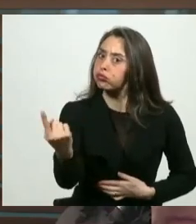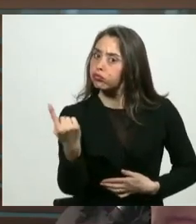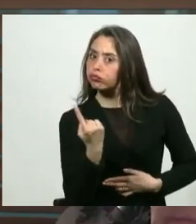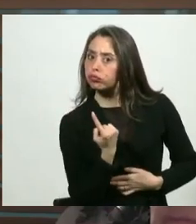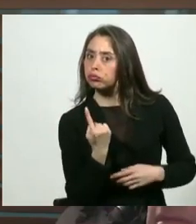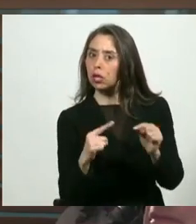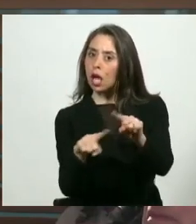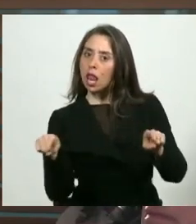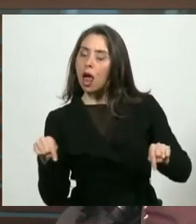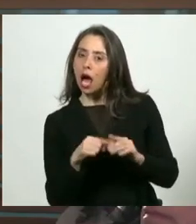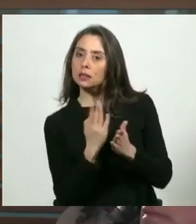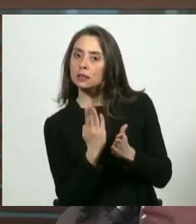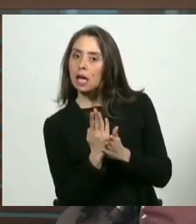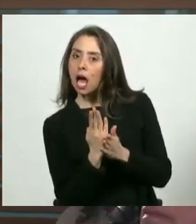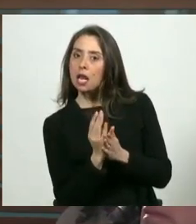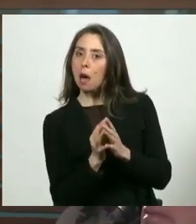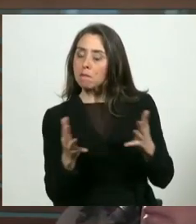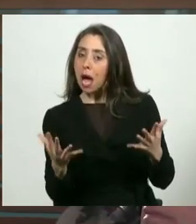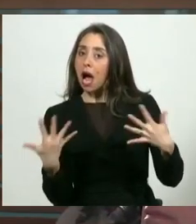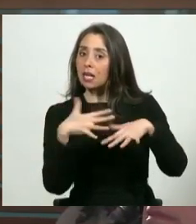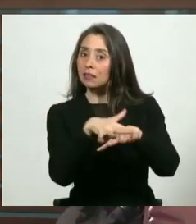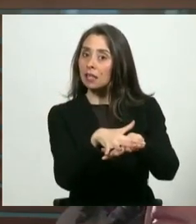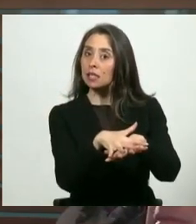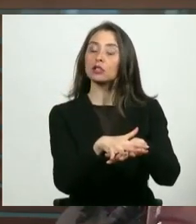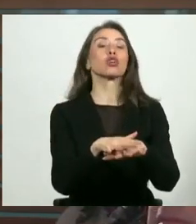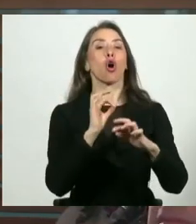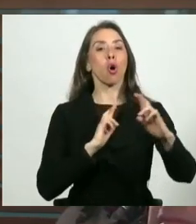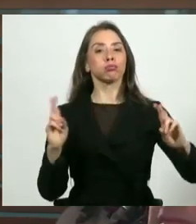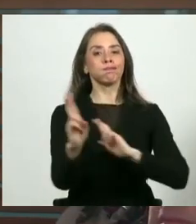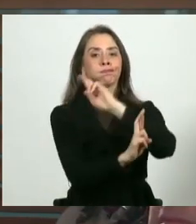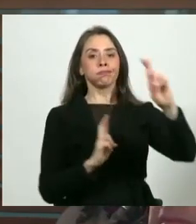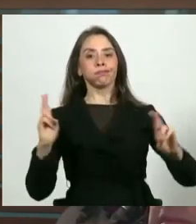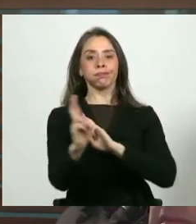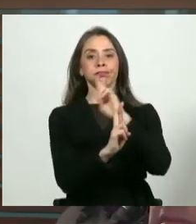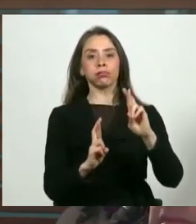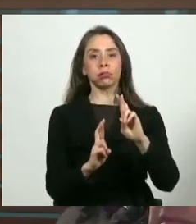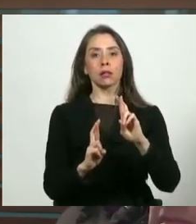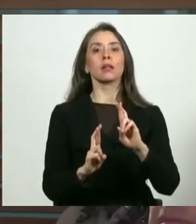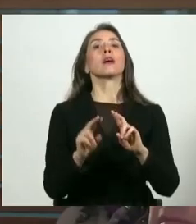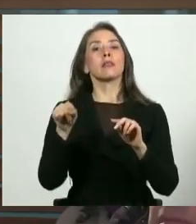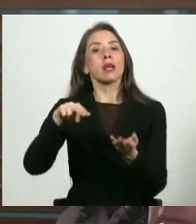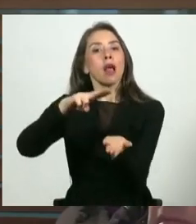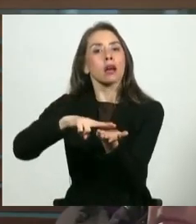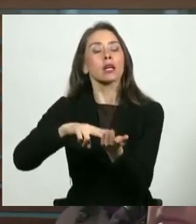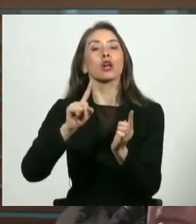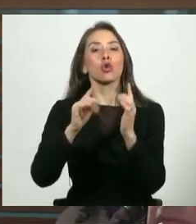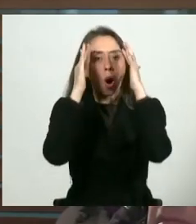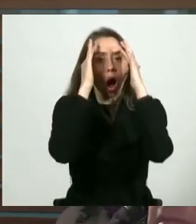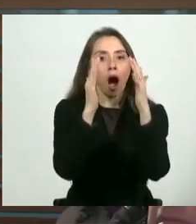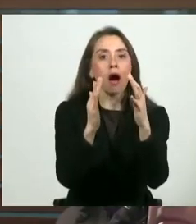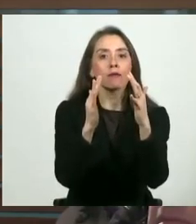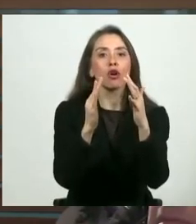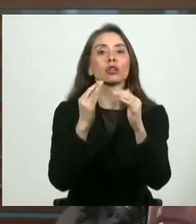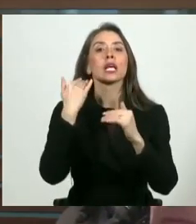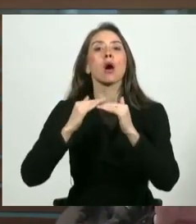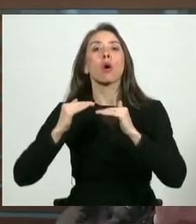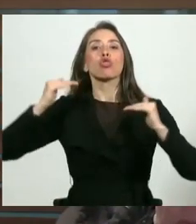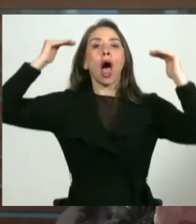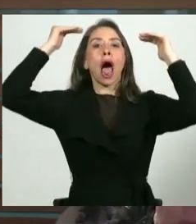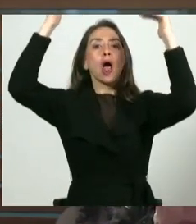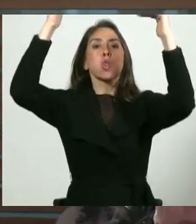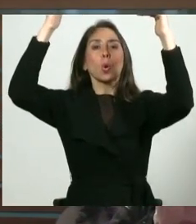una sala de clase con una mayor integración o socialización respecto a esta realidad? Y no que la abordemos solamente desde la adultez,